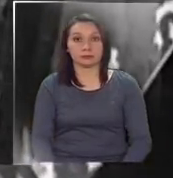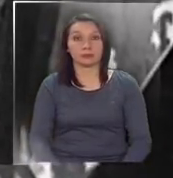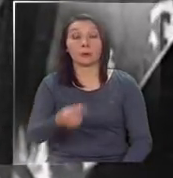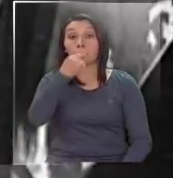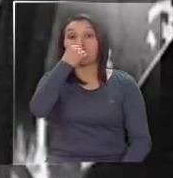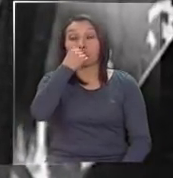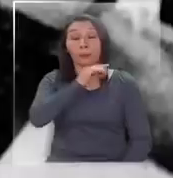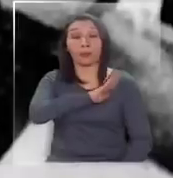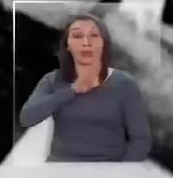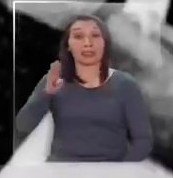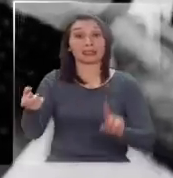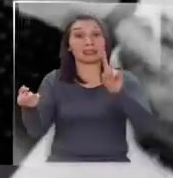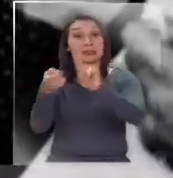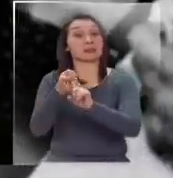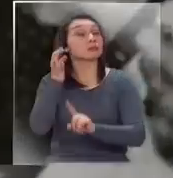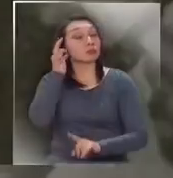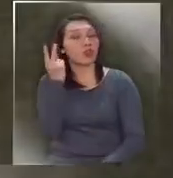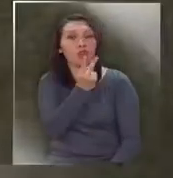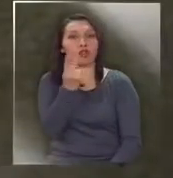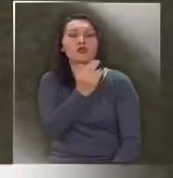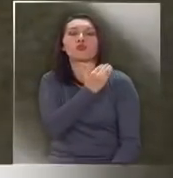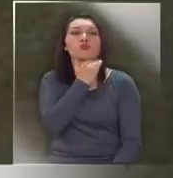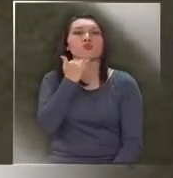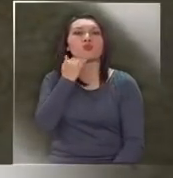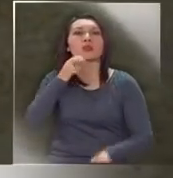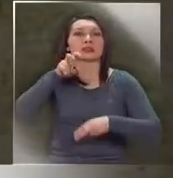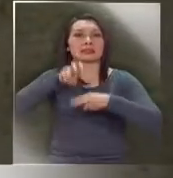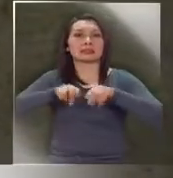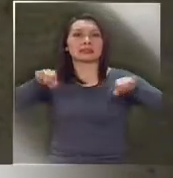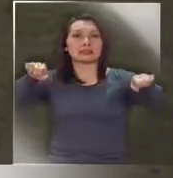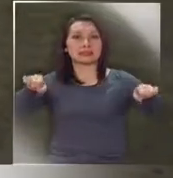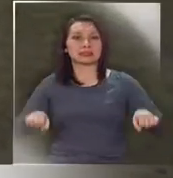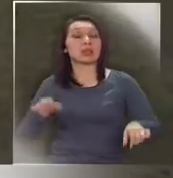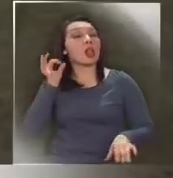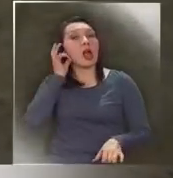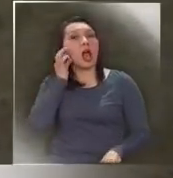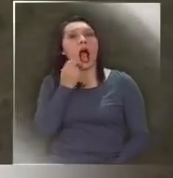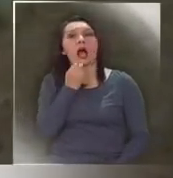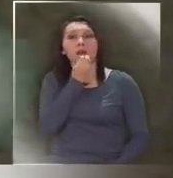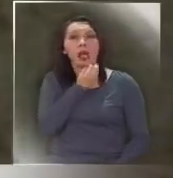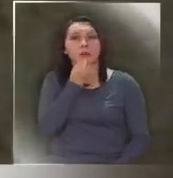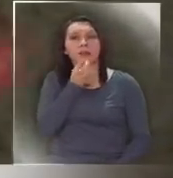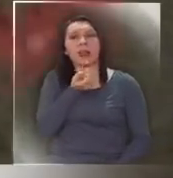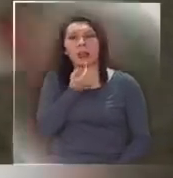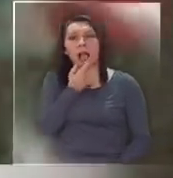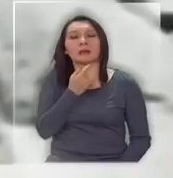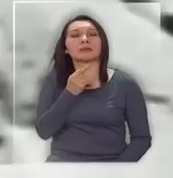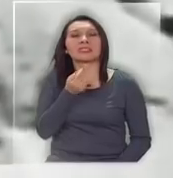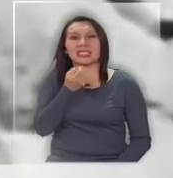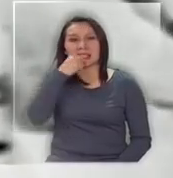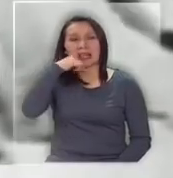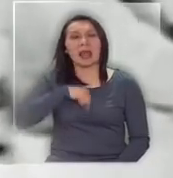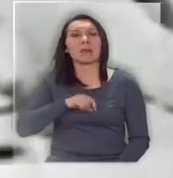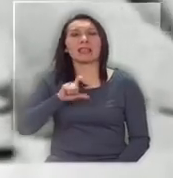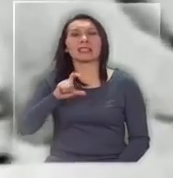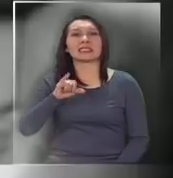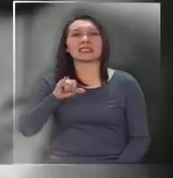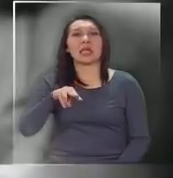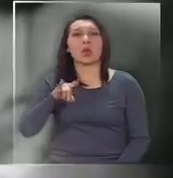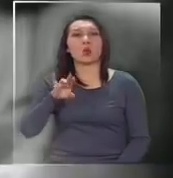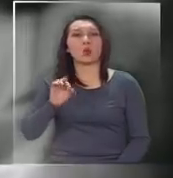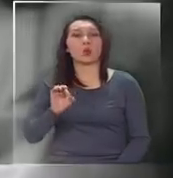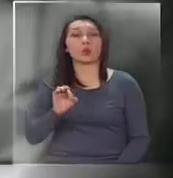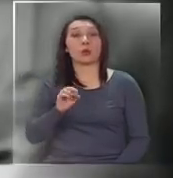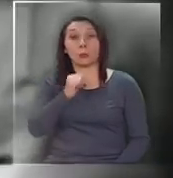Adolf Hitler y su esposa yacían muertos en un sofá. Ella murió masticando una píldora de cianuro. Hitler no esperó